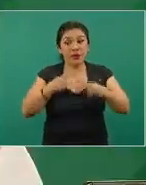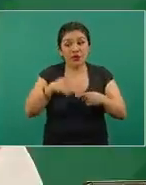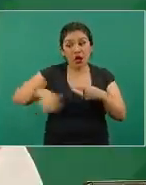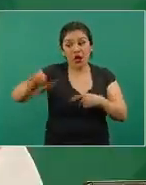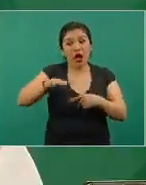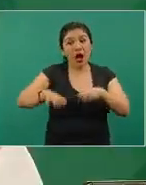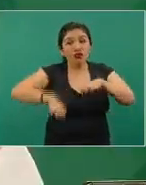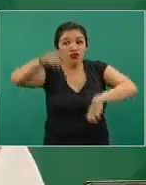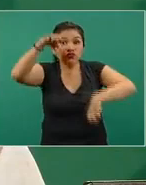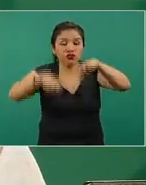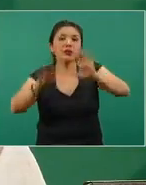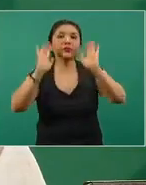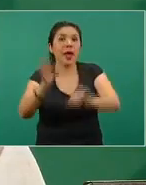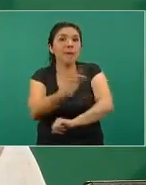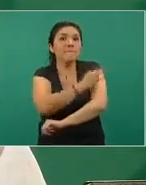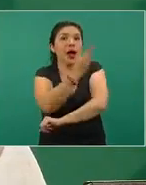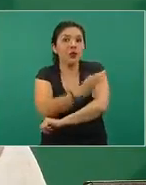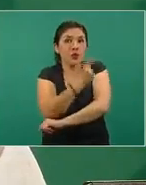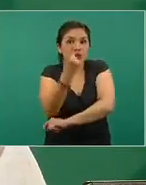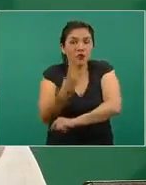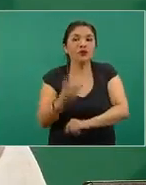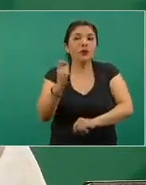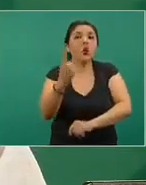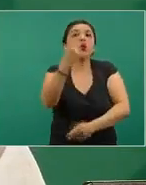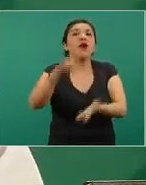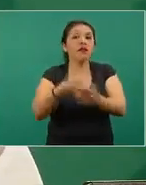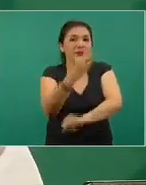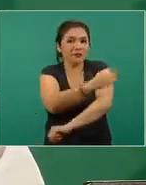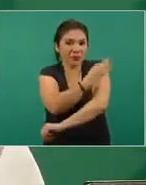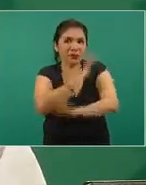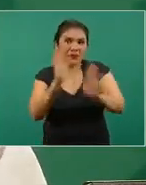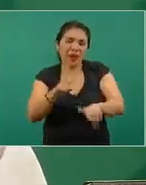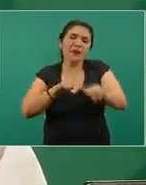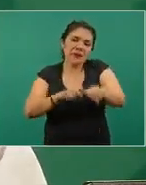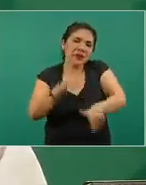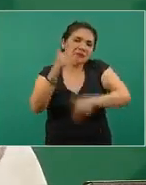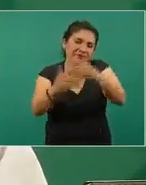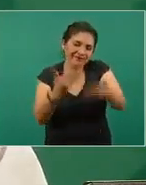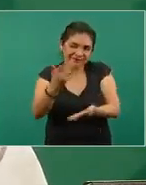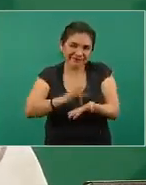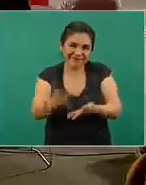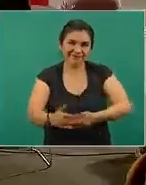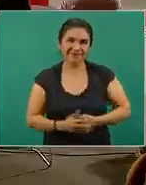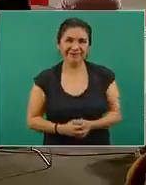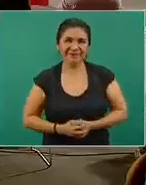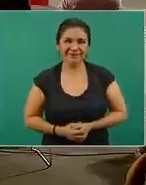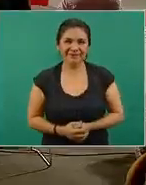mayores ya han sido vacunadas con al menos una dosis. Y seguiremos. Muchas gracias.